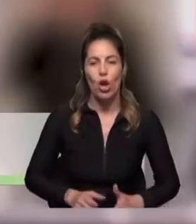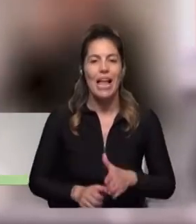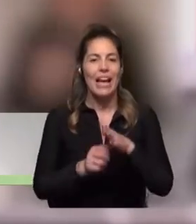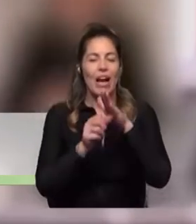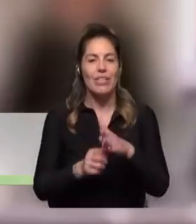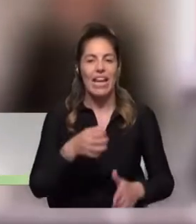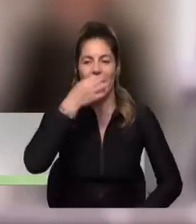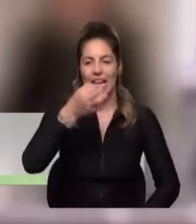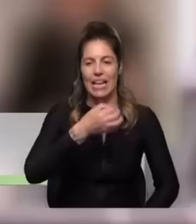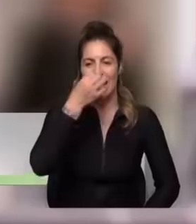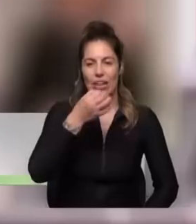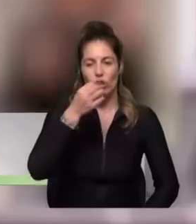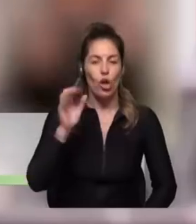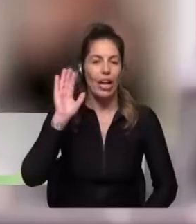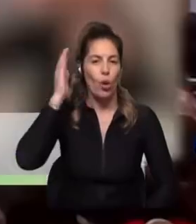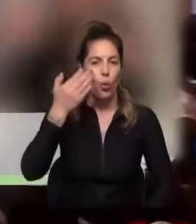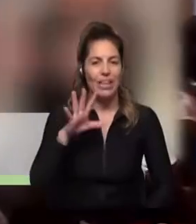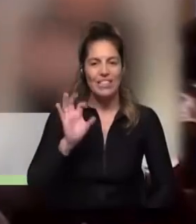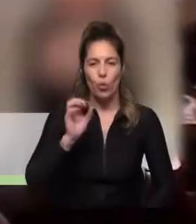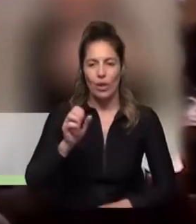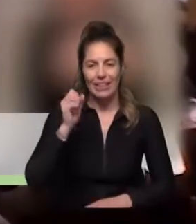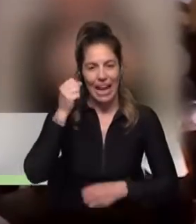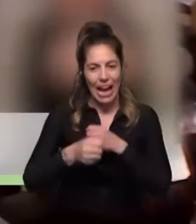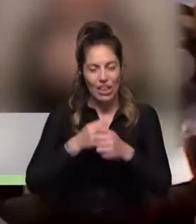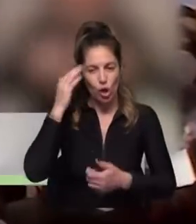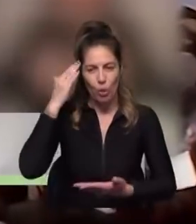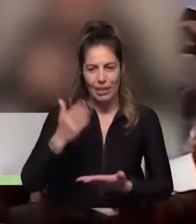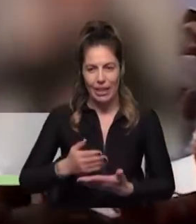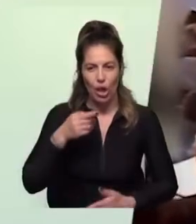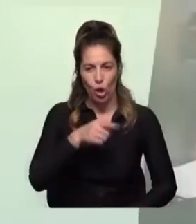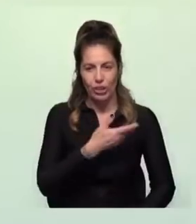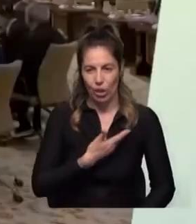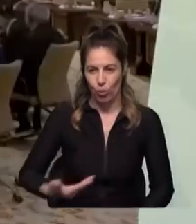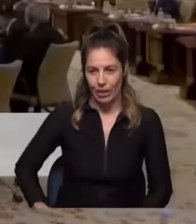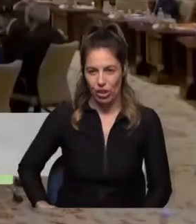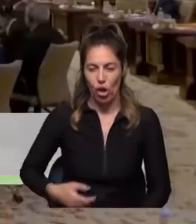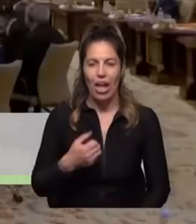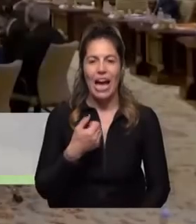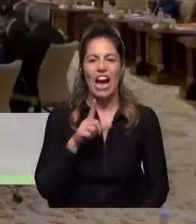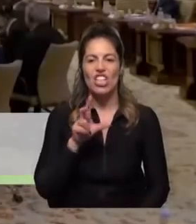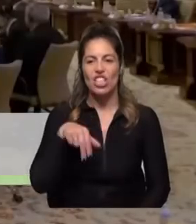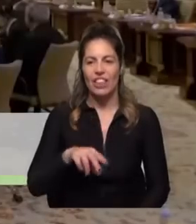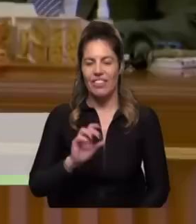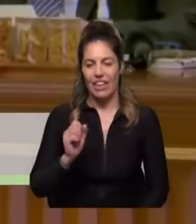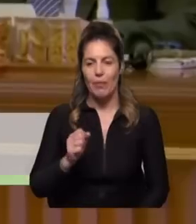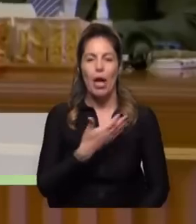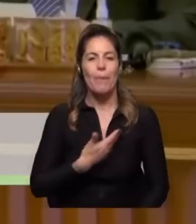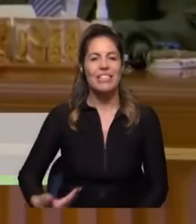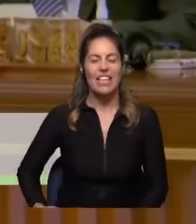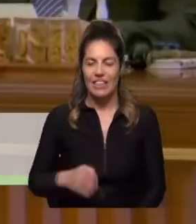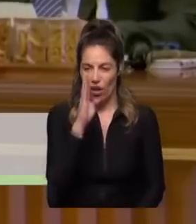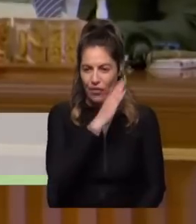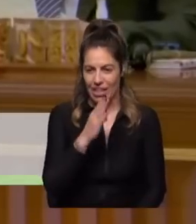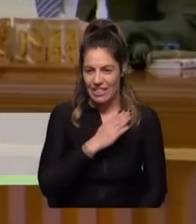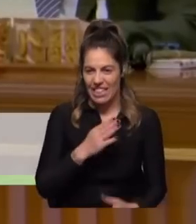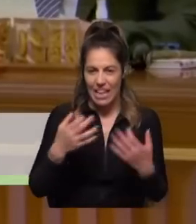conmemorativo del 50 aniversario del golpe de estado contra el gobierno de Salvador Allende el presidente brasileño Luis Ignacio Lula da Silva